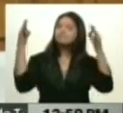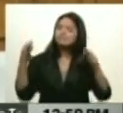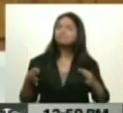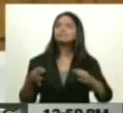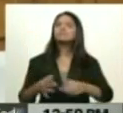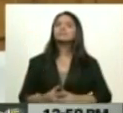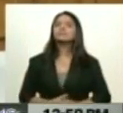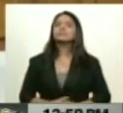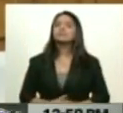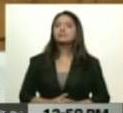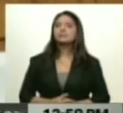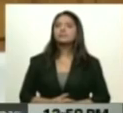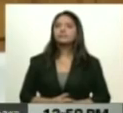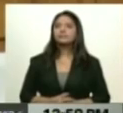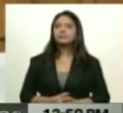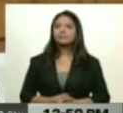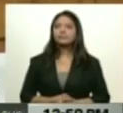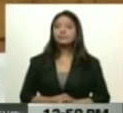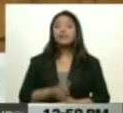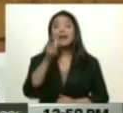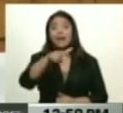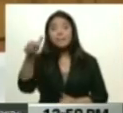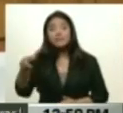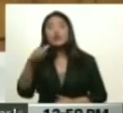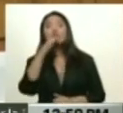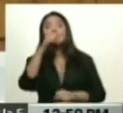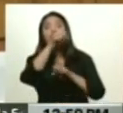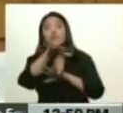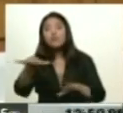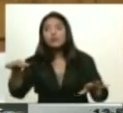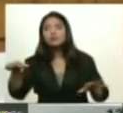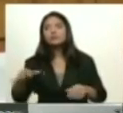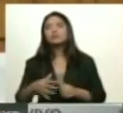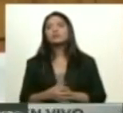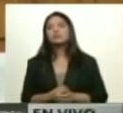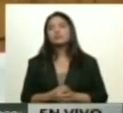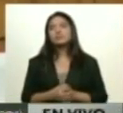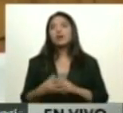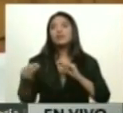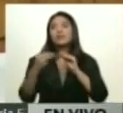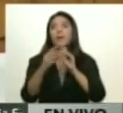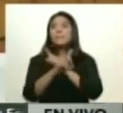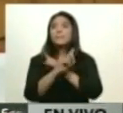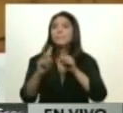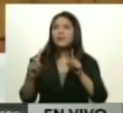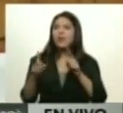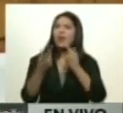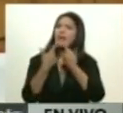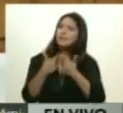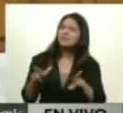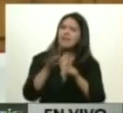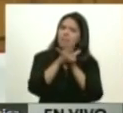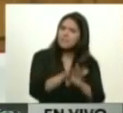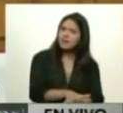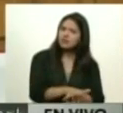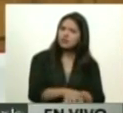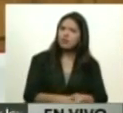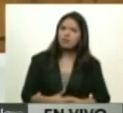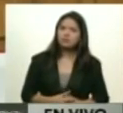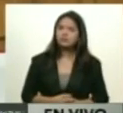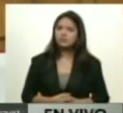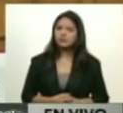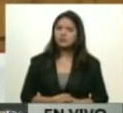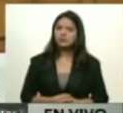libertad de acceso a la información, totalmente de acuerdo. Libertad de expresión, libertad